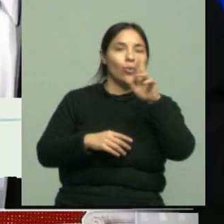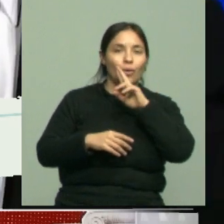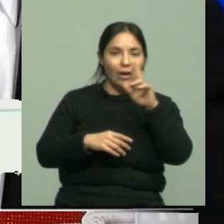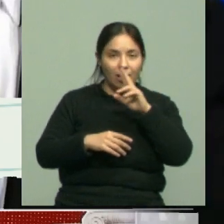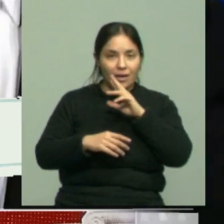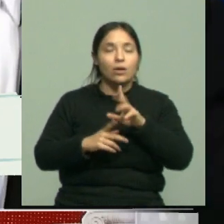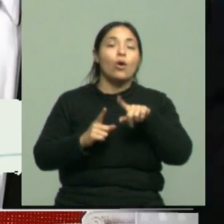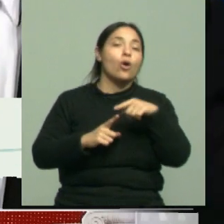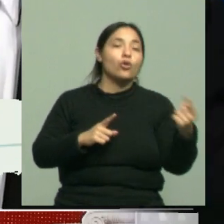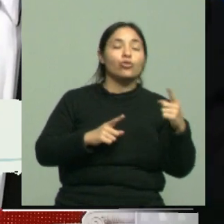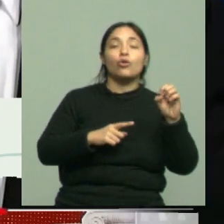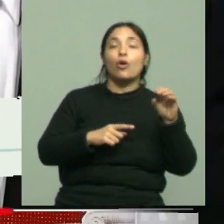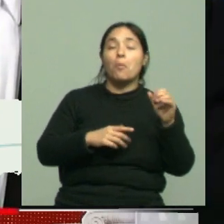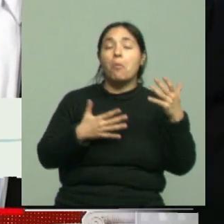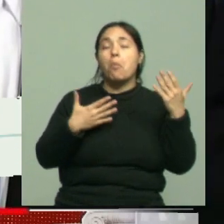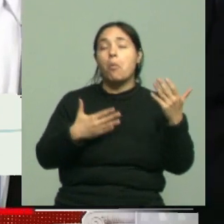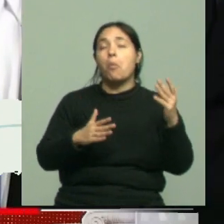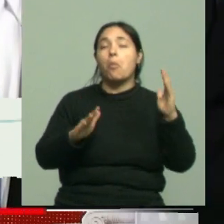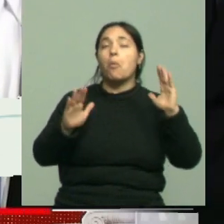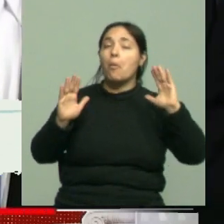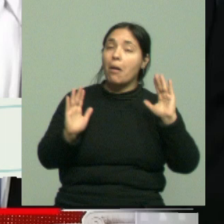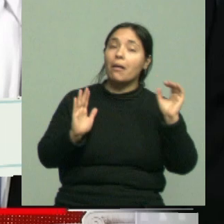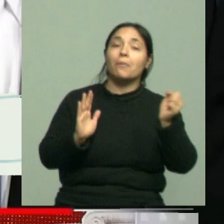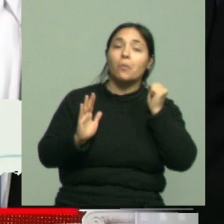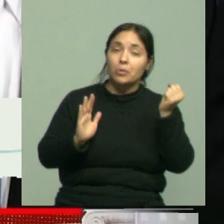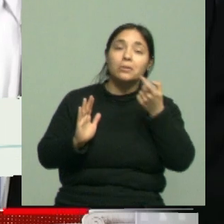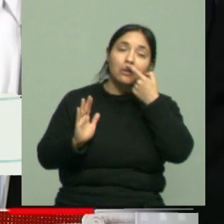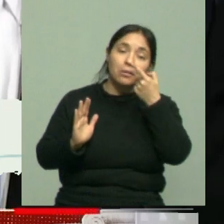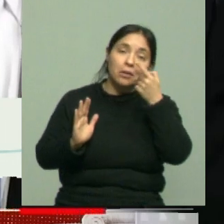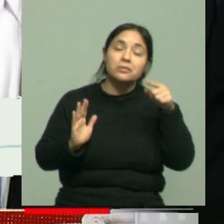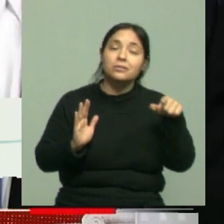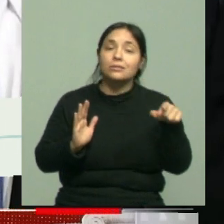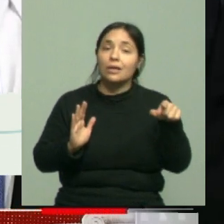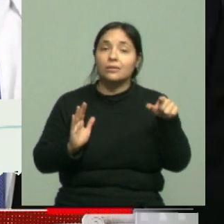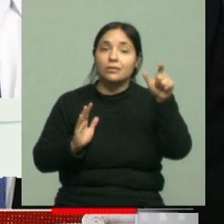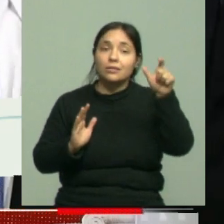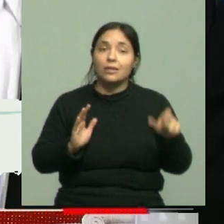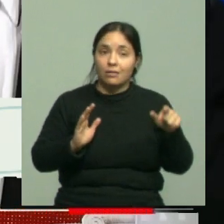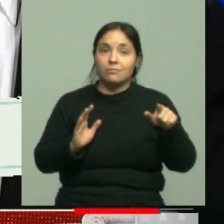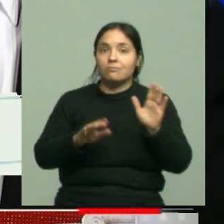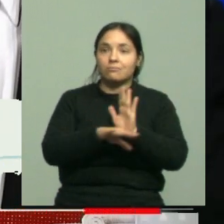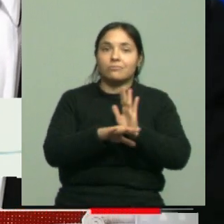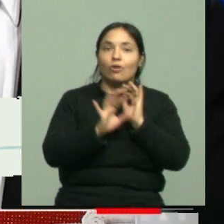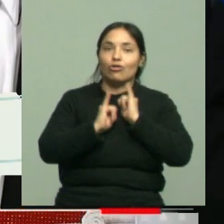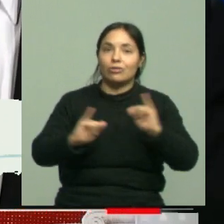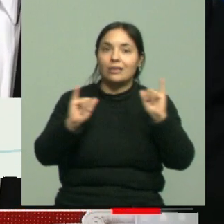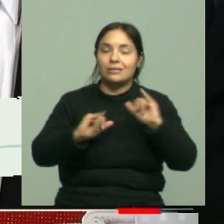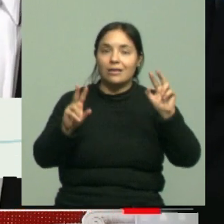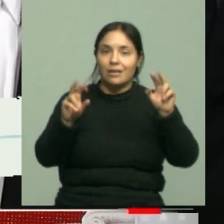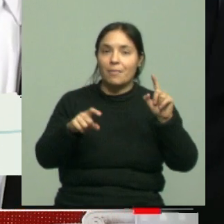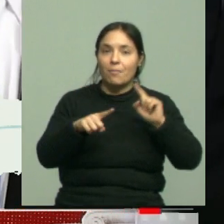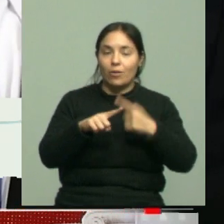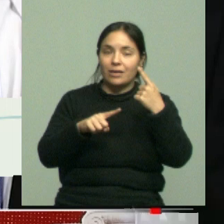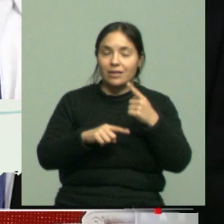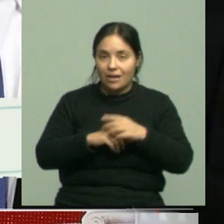que podría llegar a ser una carta muy interesante y sin duda sería la noticia en materia política, creo yo,